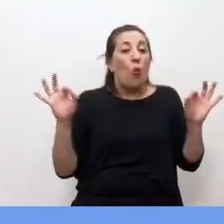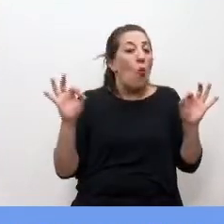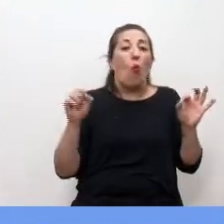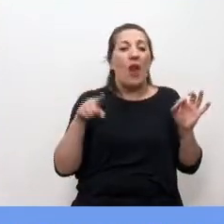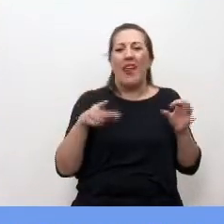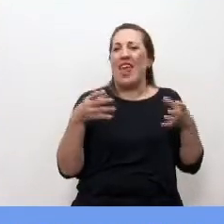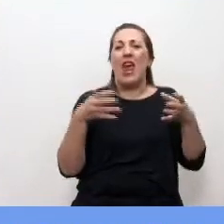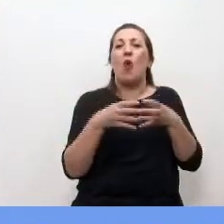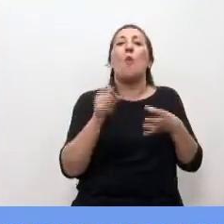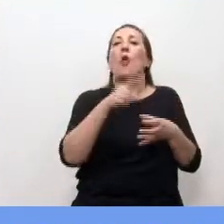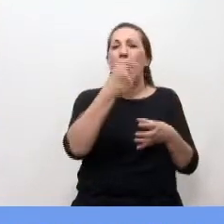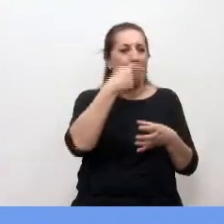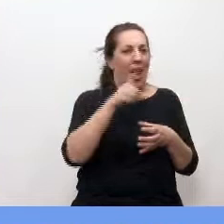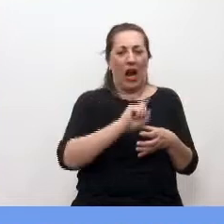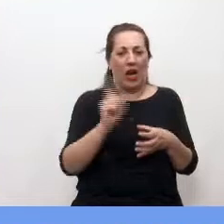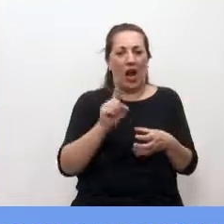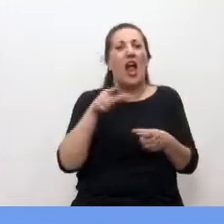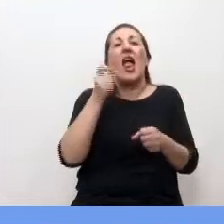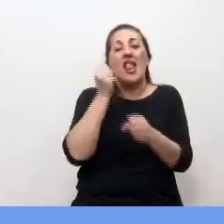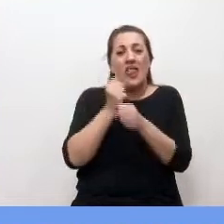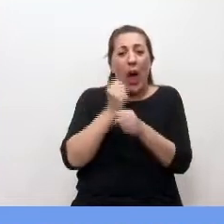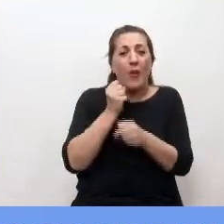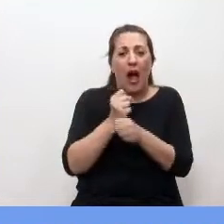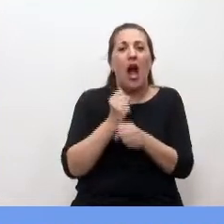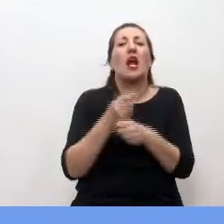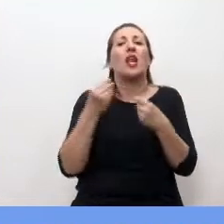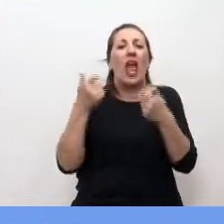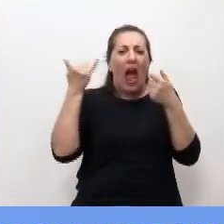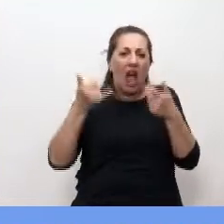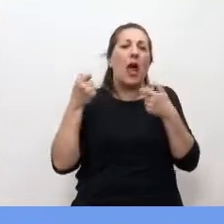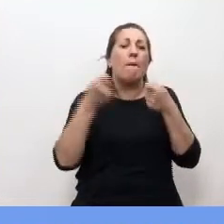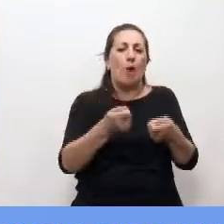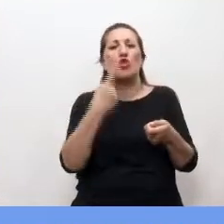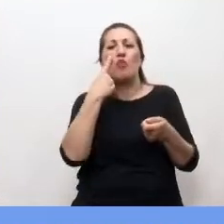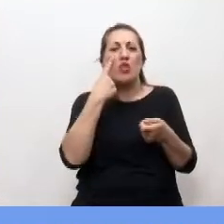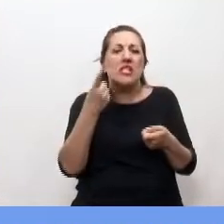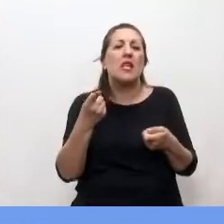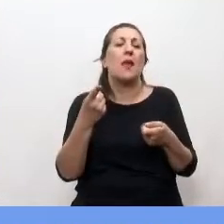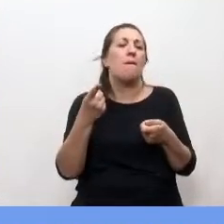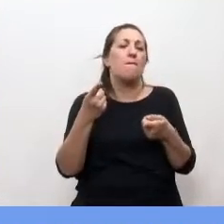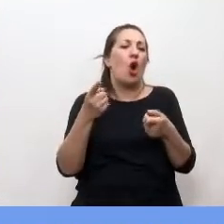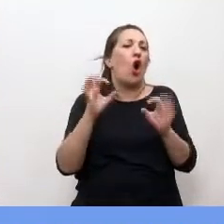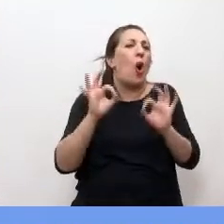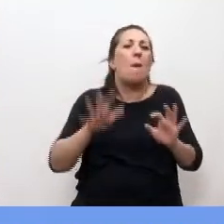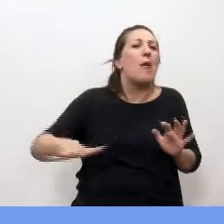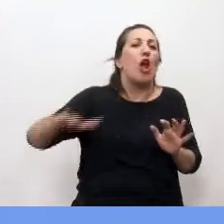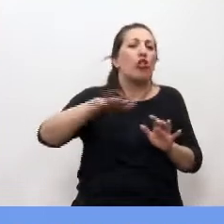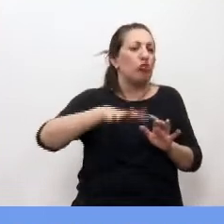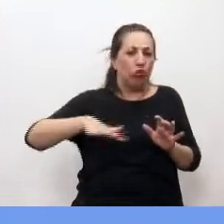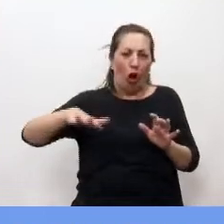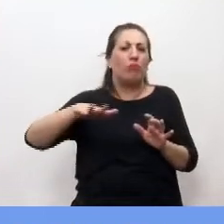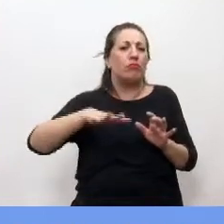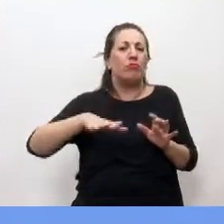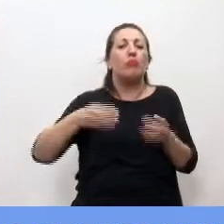este trabajo requirió obviamente como decía el apoyo de los municipios de las fuerzas vivas de toda la comunidad porque